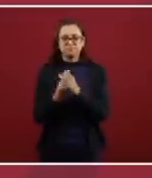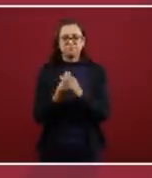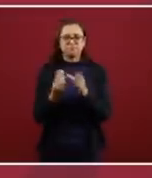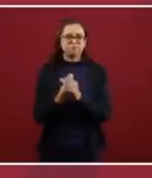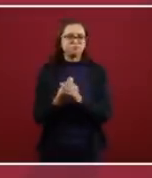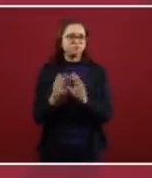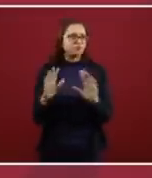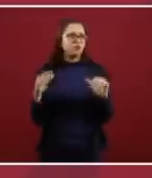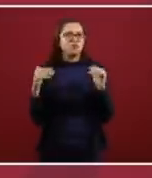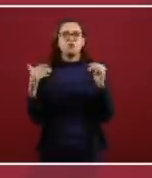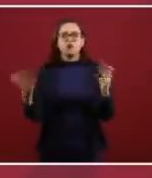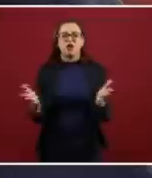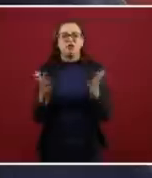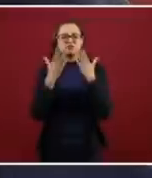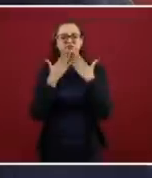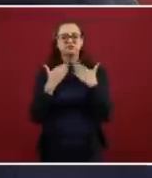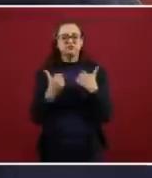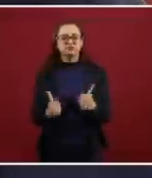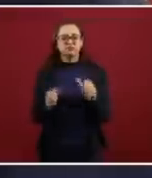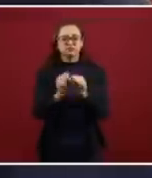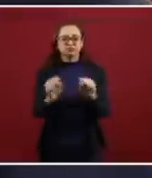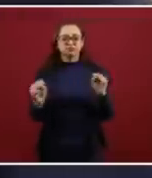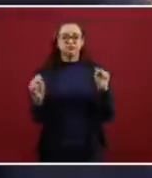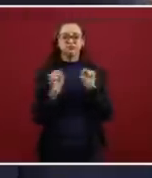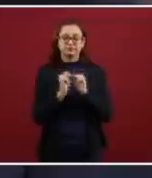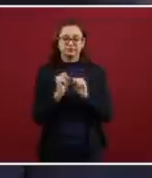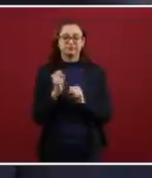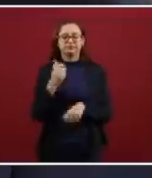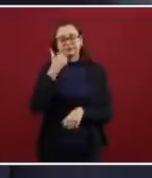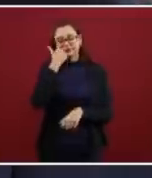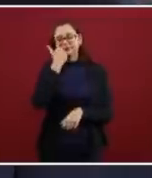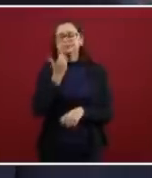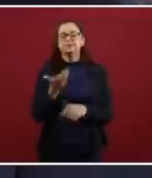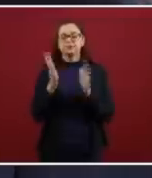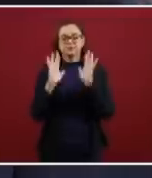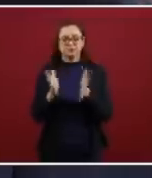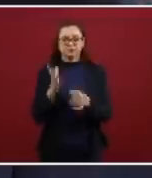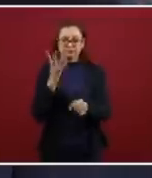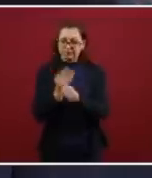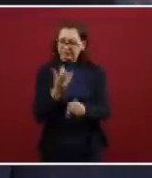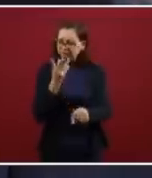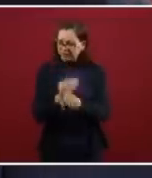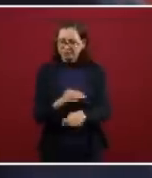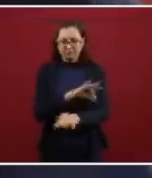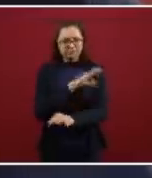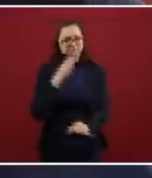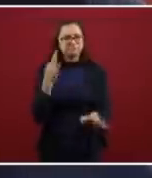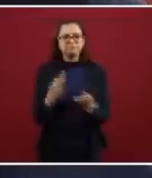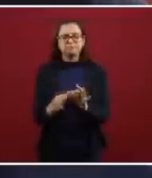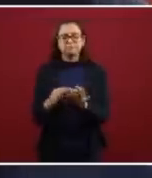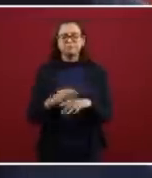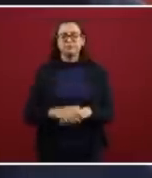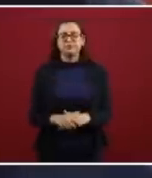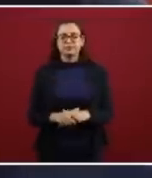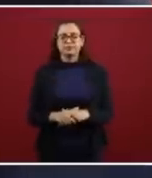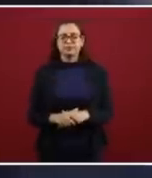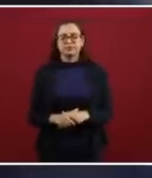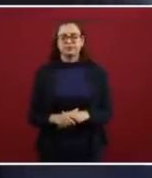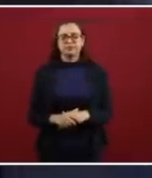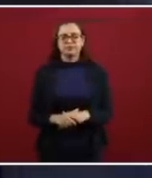la intemperie, y queremos resolver ya esto en definitiva. Y